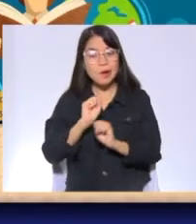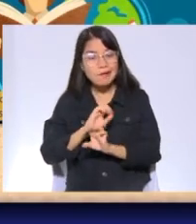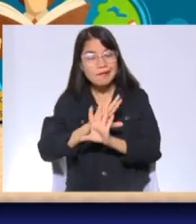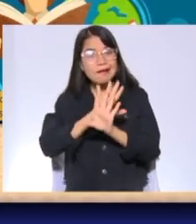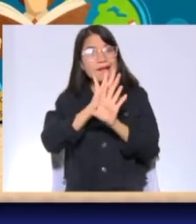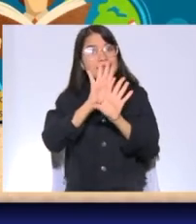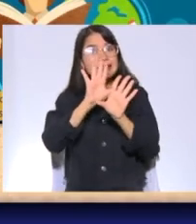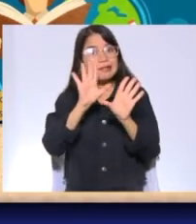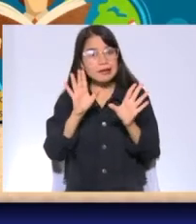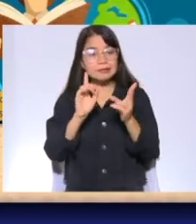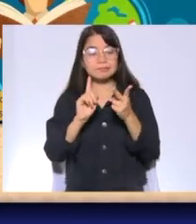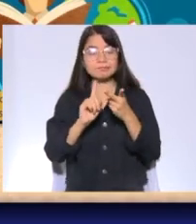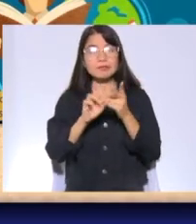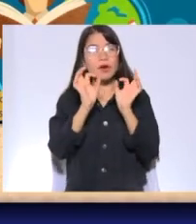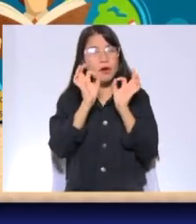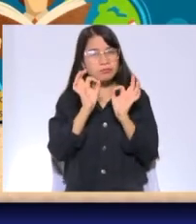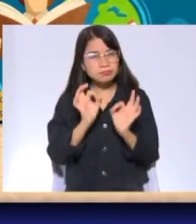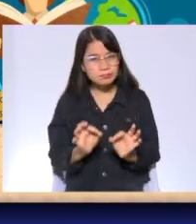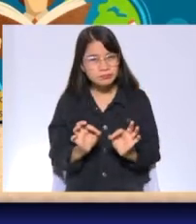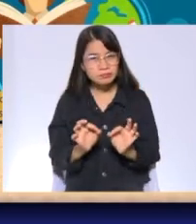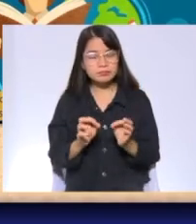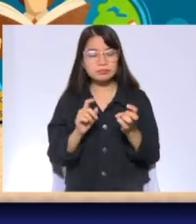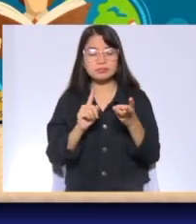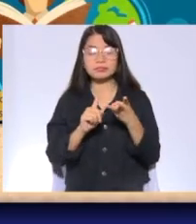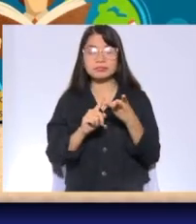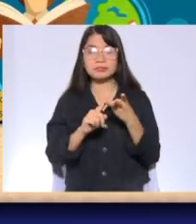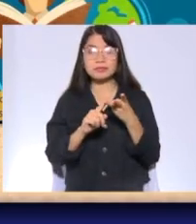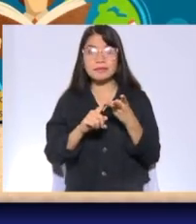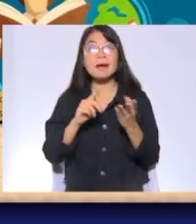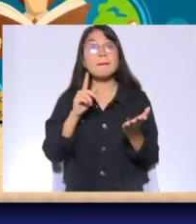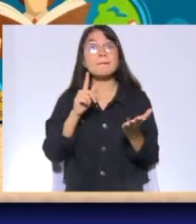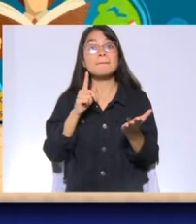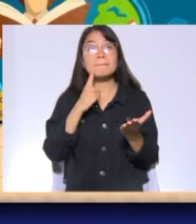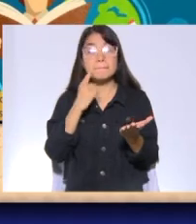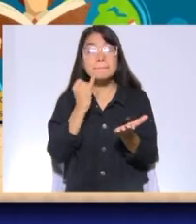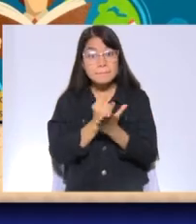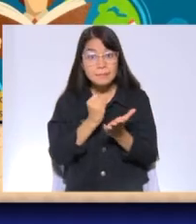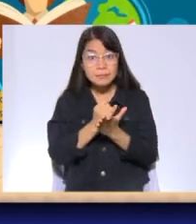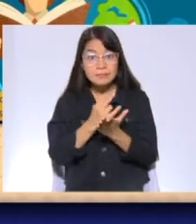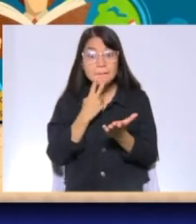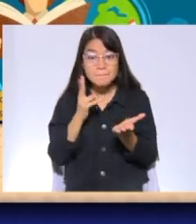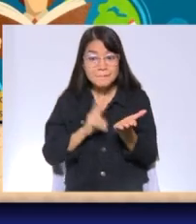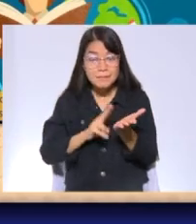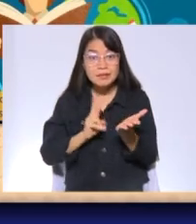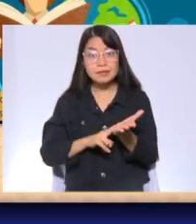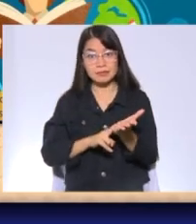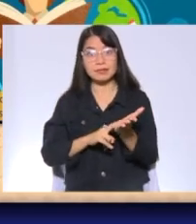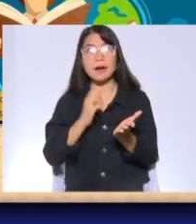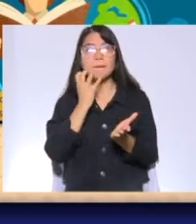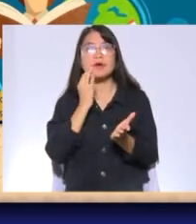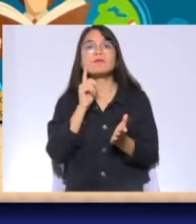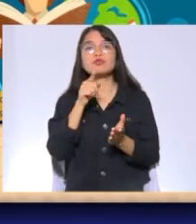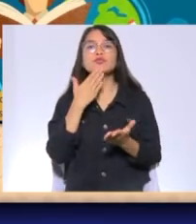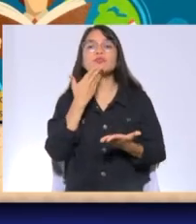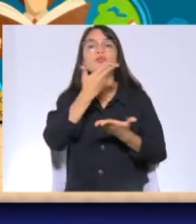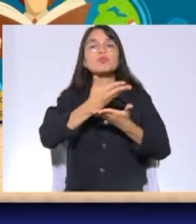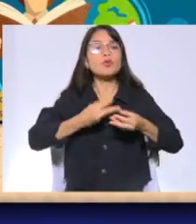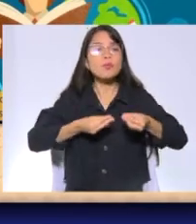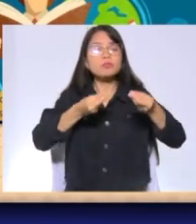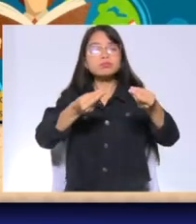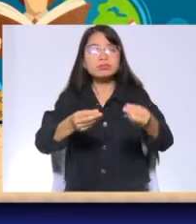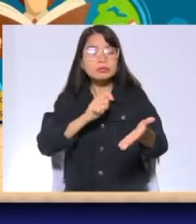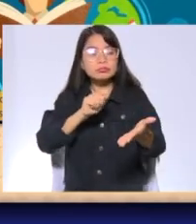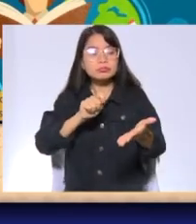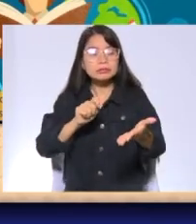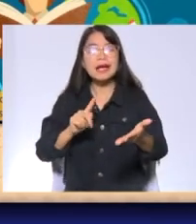debe ser preciso, debe ser verificable. Usted propone una hipótesis y esa hipótesis yo después la voy a